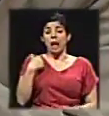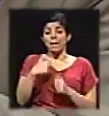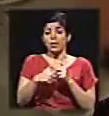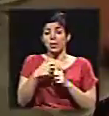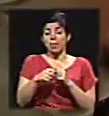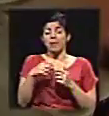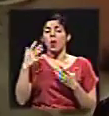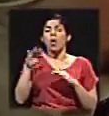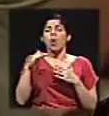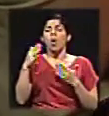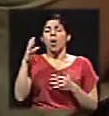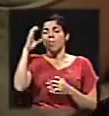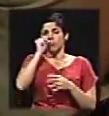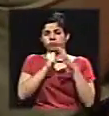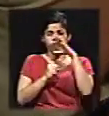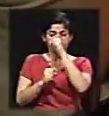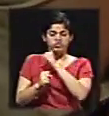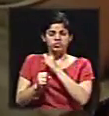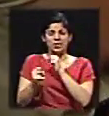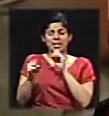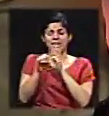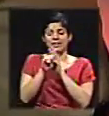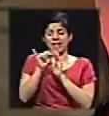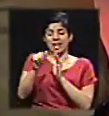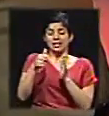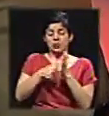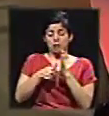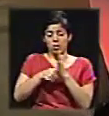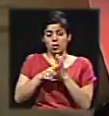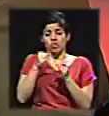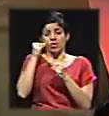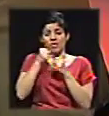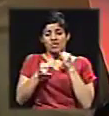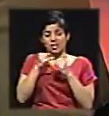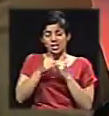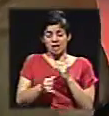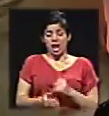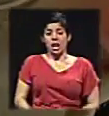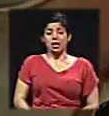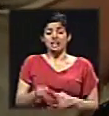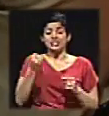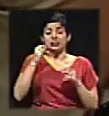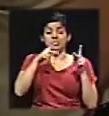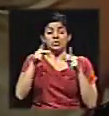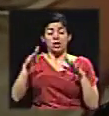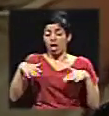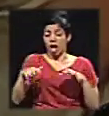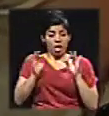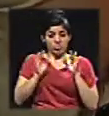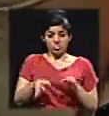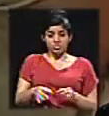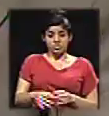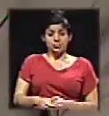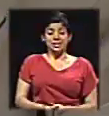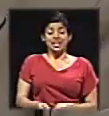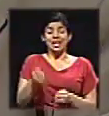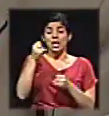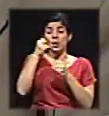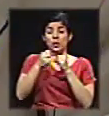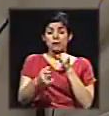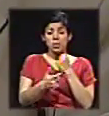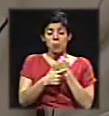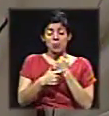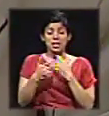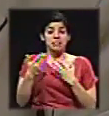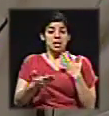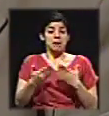en identificar cuál va a ser ese voto final de los indecisos, que en el último momento puede